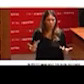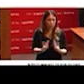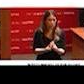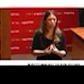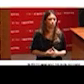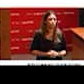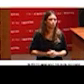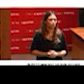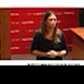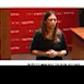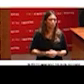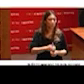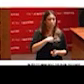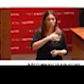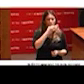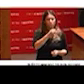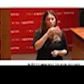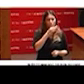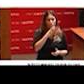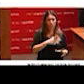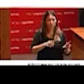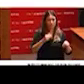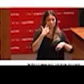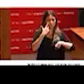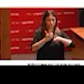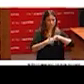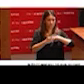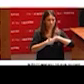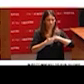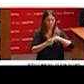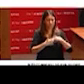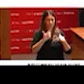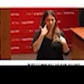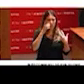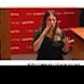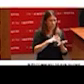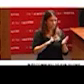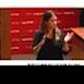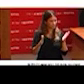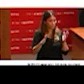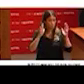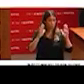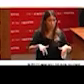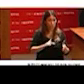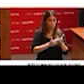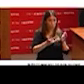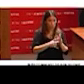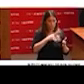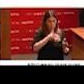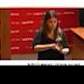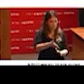eh yo terminaría porque me estoy yendo de tiempo con dónde estamos ahora y cuál es el el último proyecto que tenemos entre